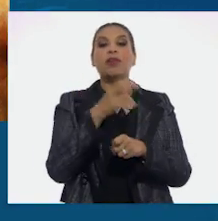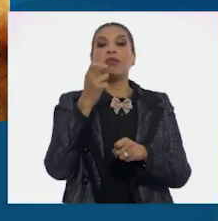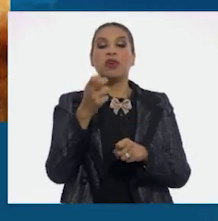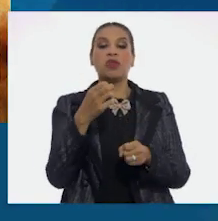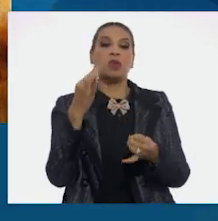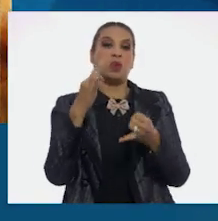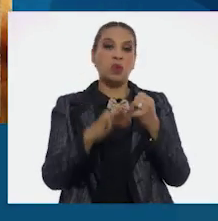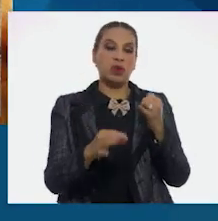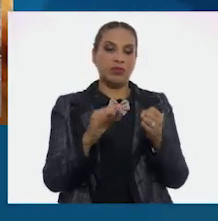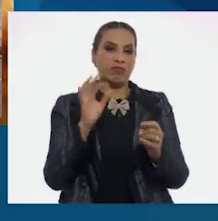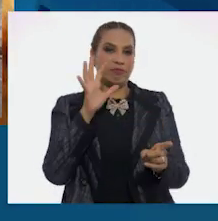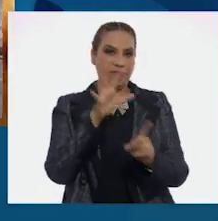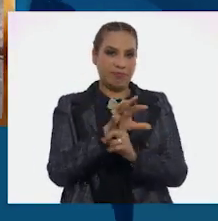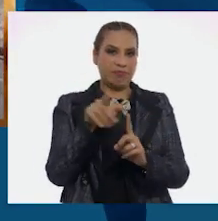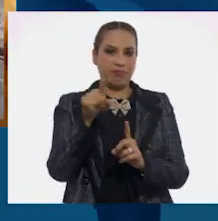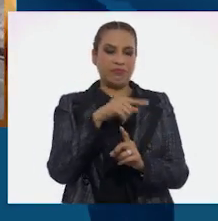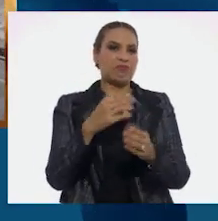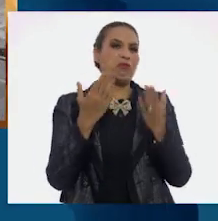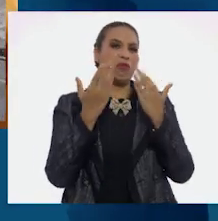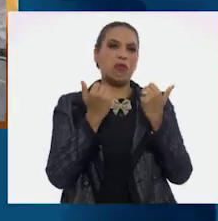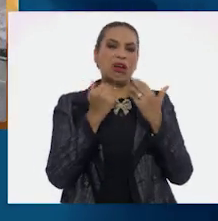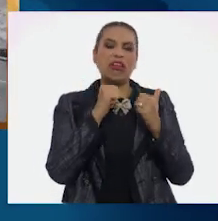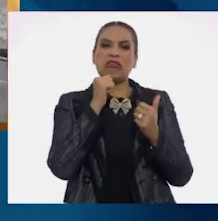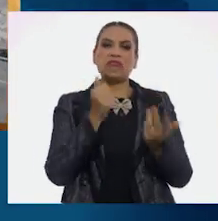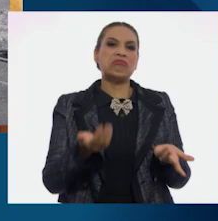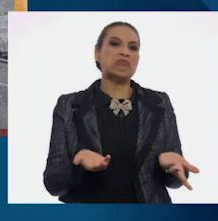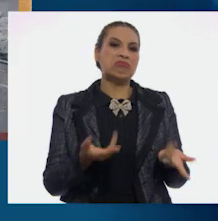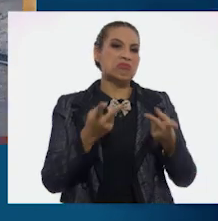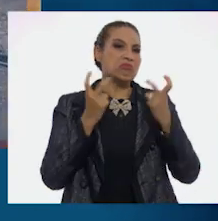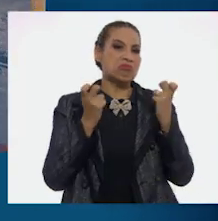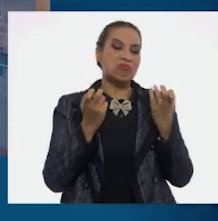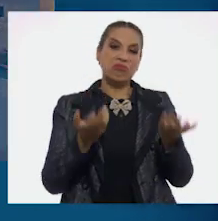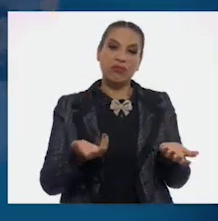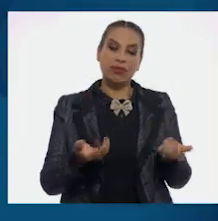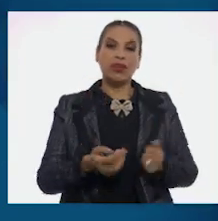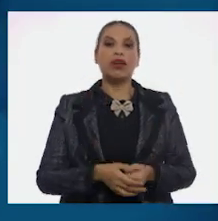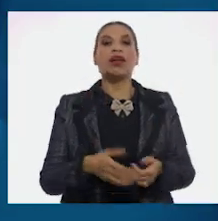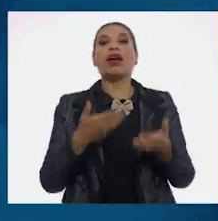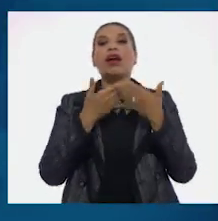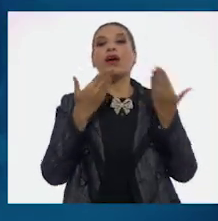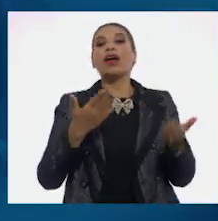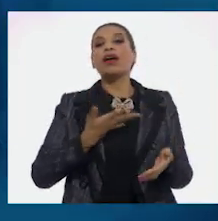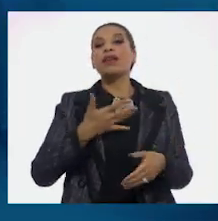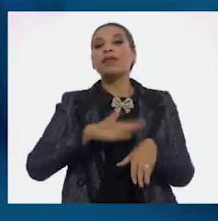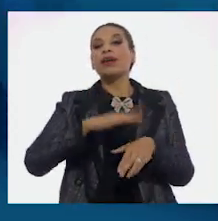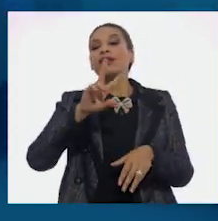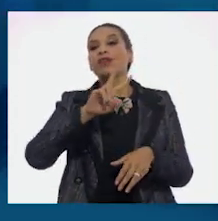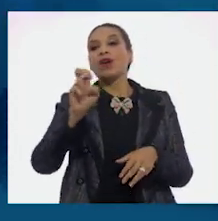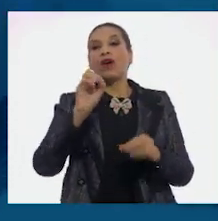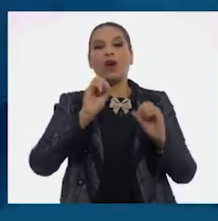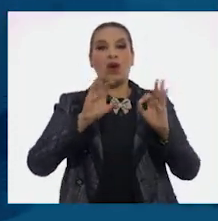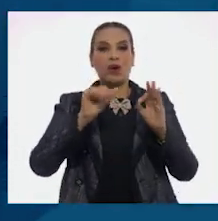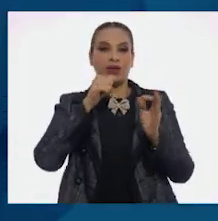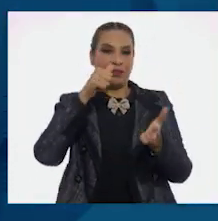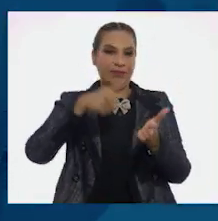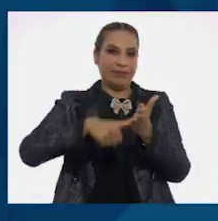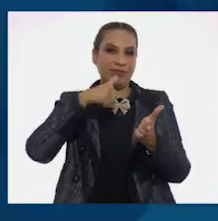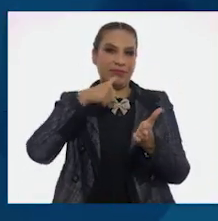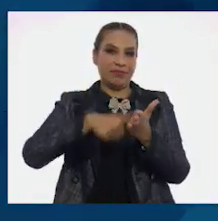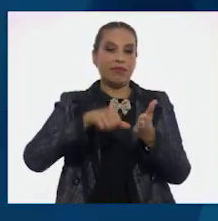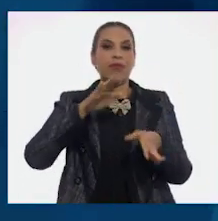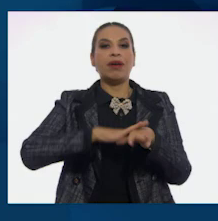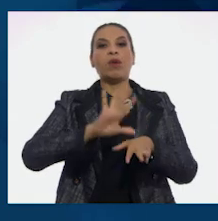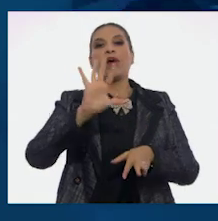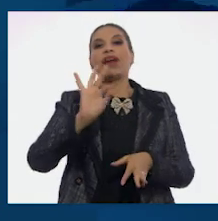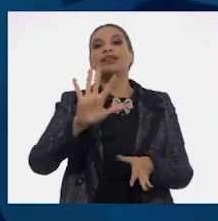los últimos en atacarlo no encontraban ya nada que robar. Ahora tenemos más de 200 oficinas postales y más